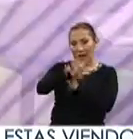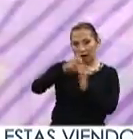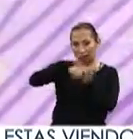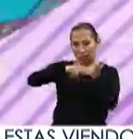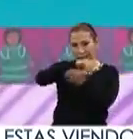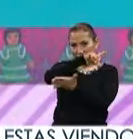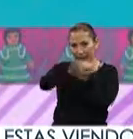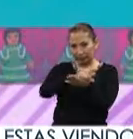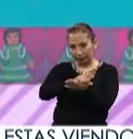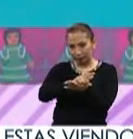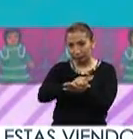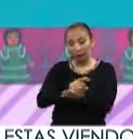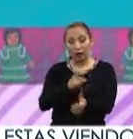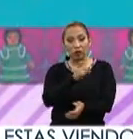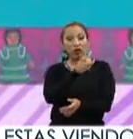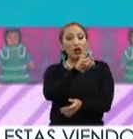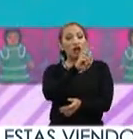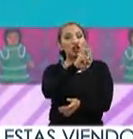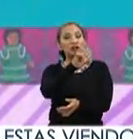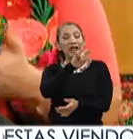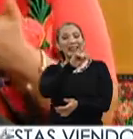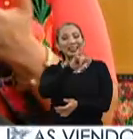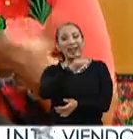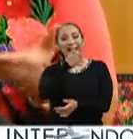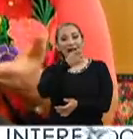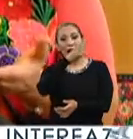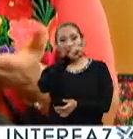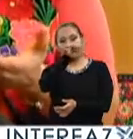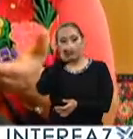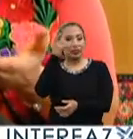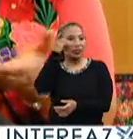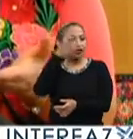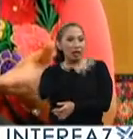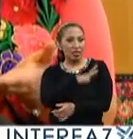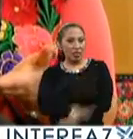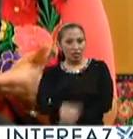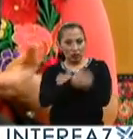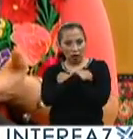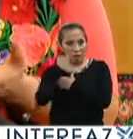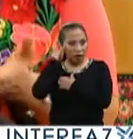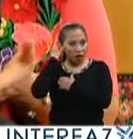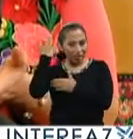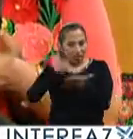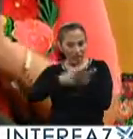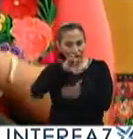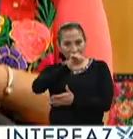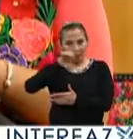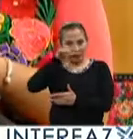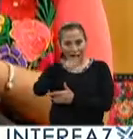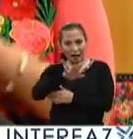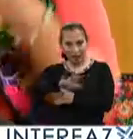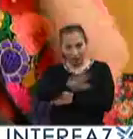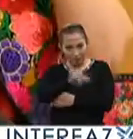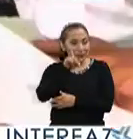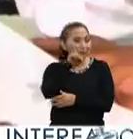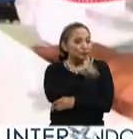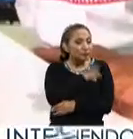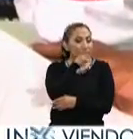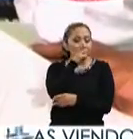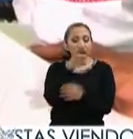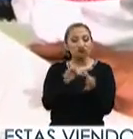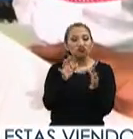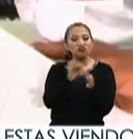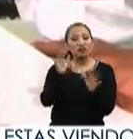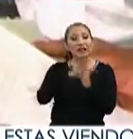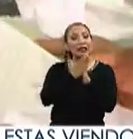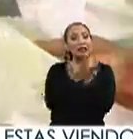reforma educativa. La doctora Rosalinda Morales Garza, directora general de Educación Indígena de la Secretaría de Educación Pública,